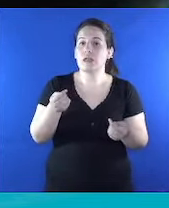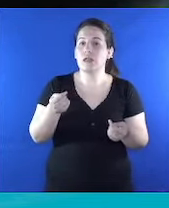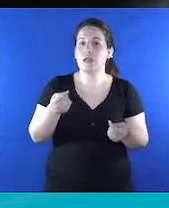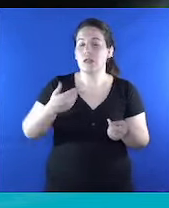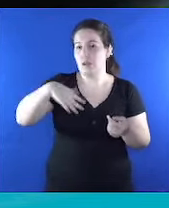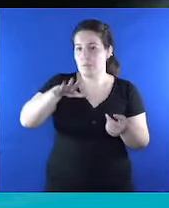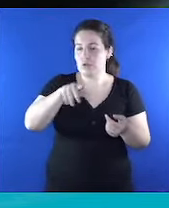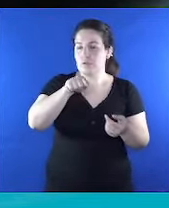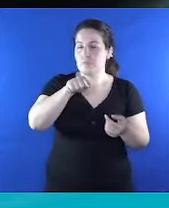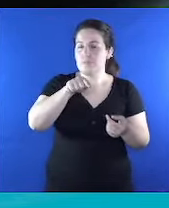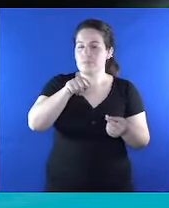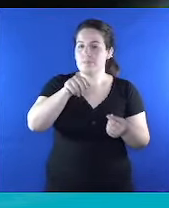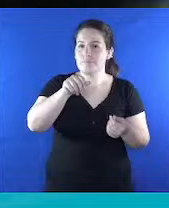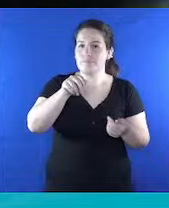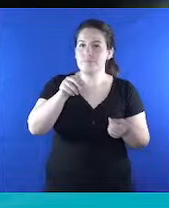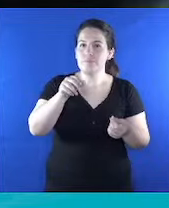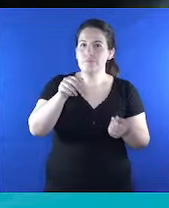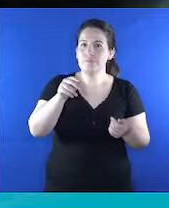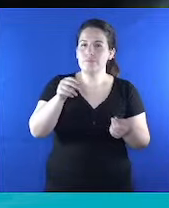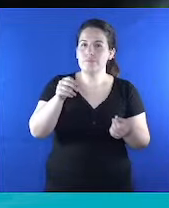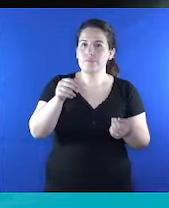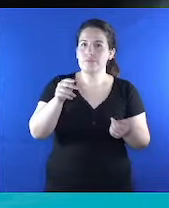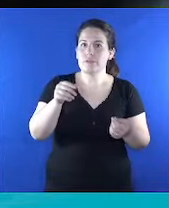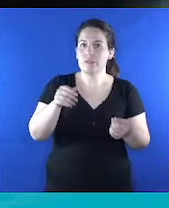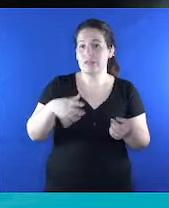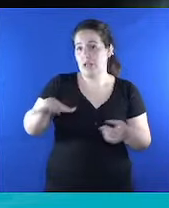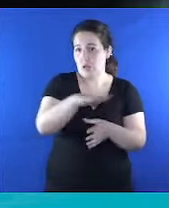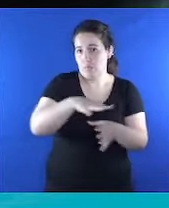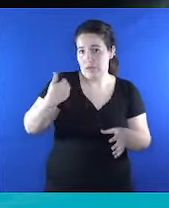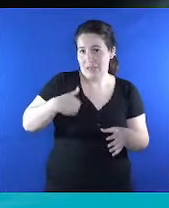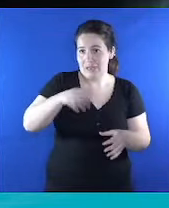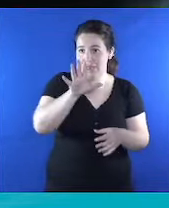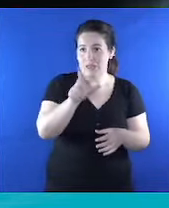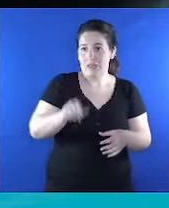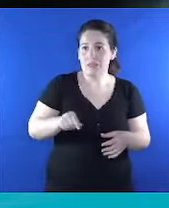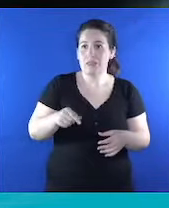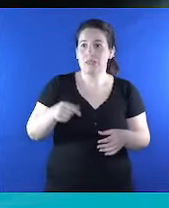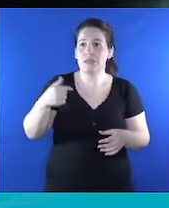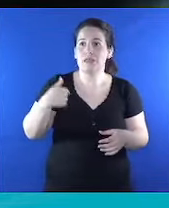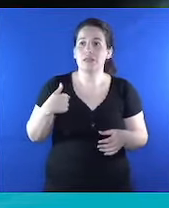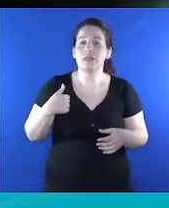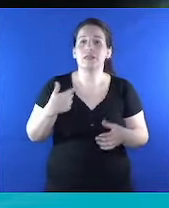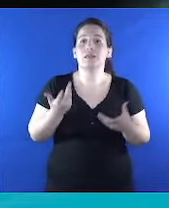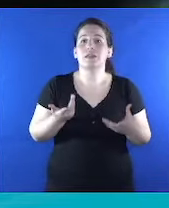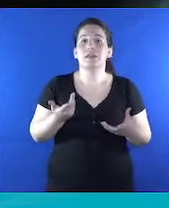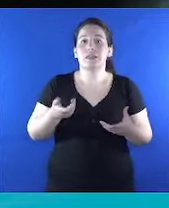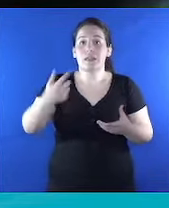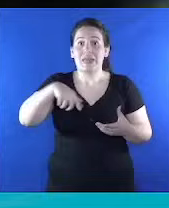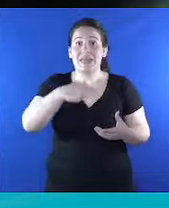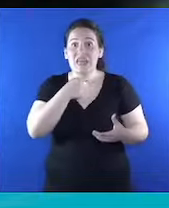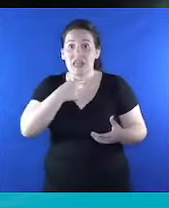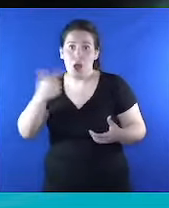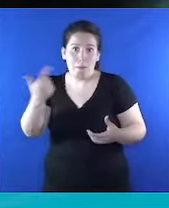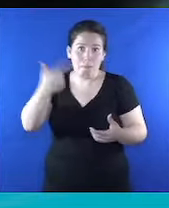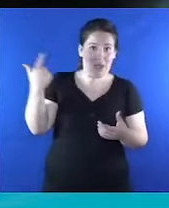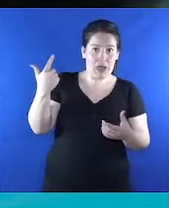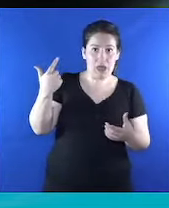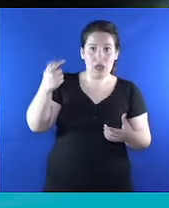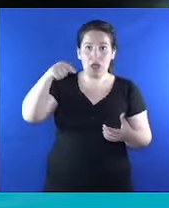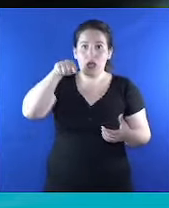mayor cantidad de de del pueblo argentino digo la la quisieron asesinar y que se